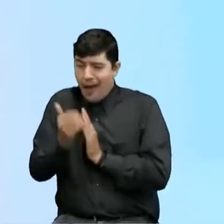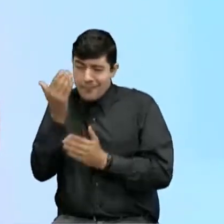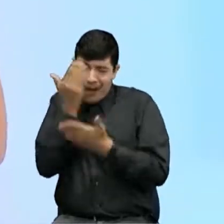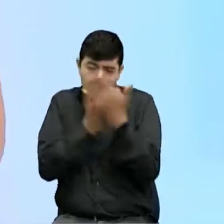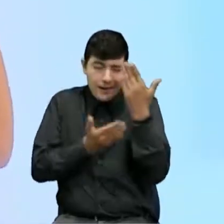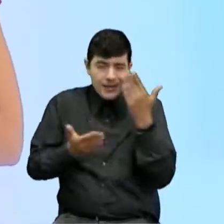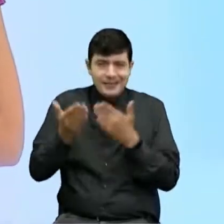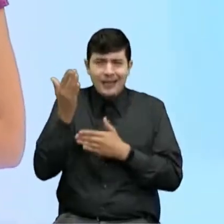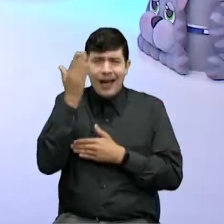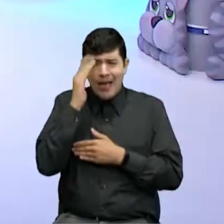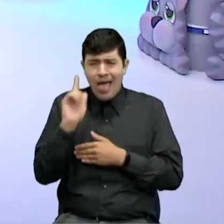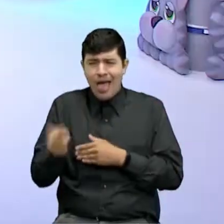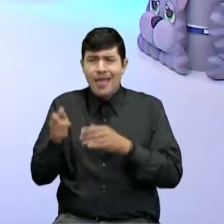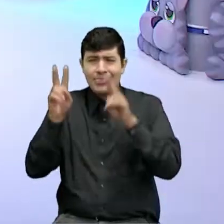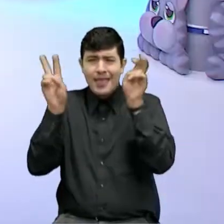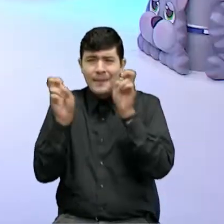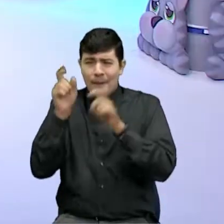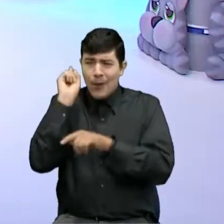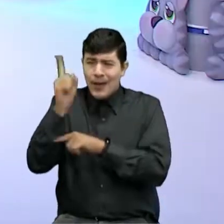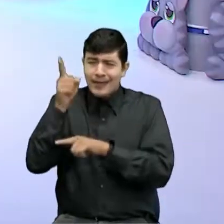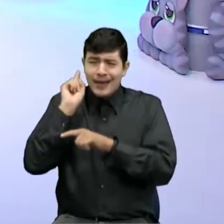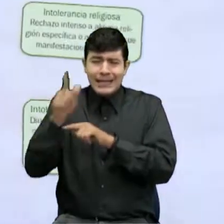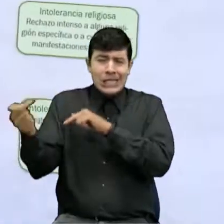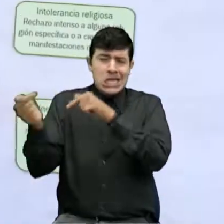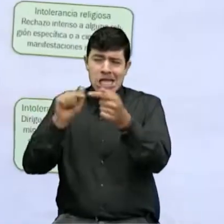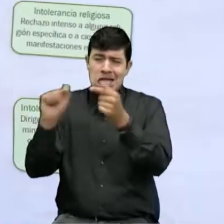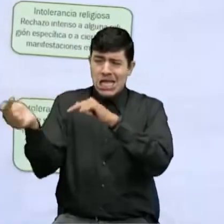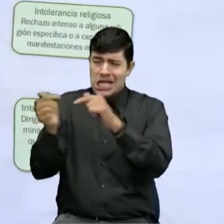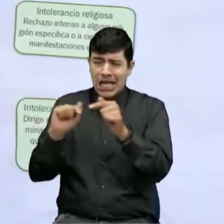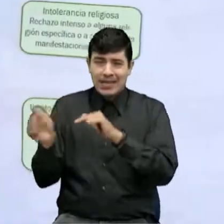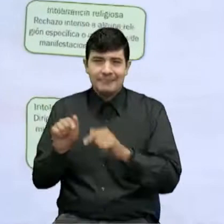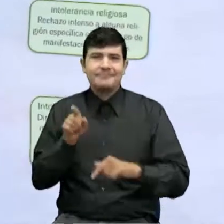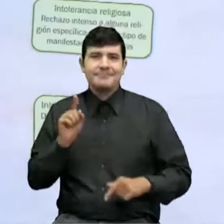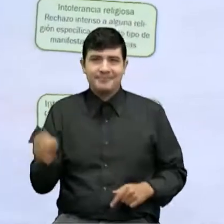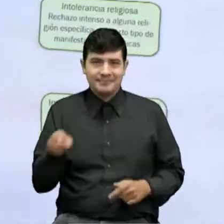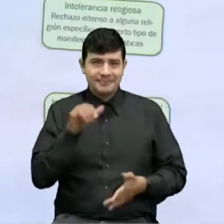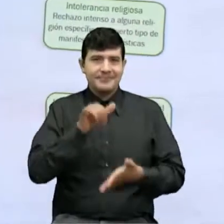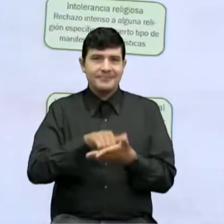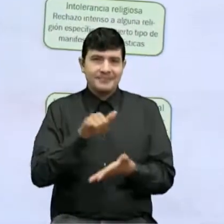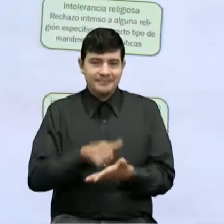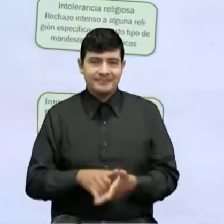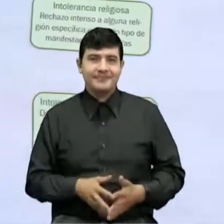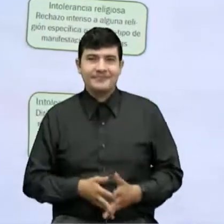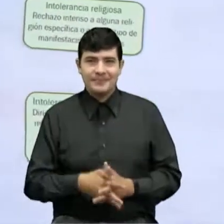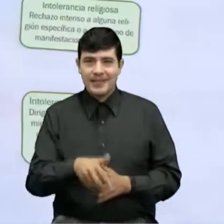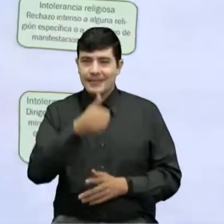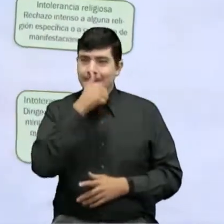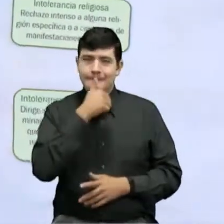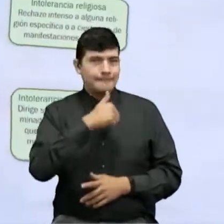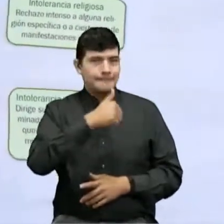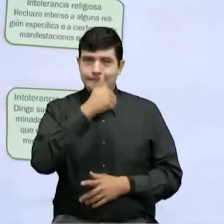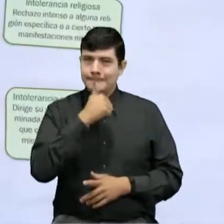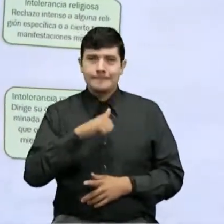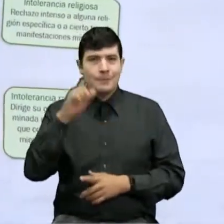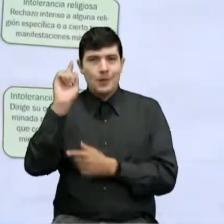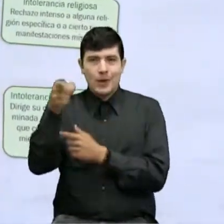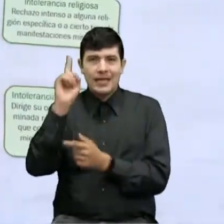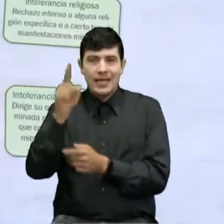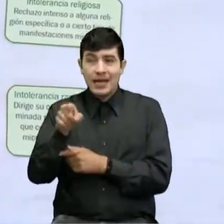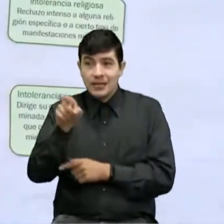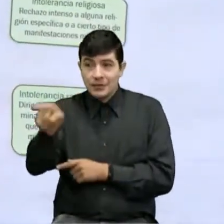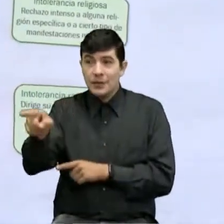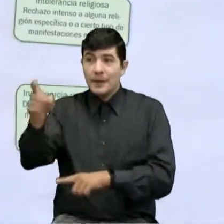todo. Este intolerancia política es ese rechazo fanático, o sea, ultranza hacia determinadas formas de